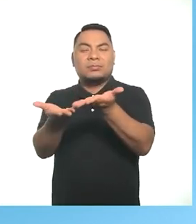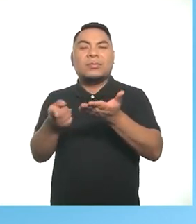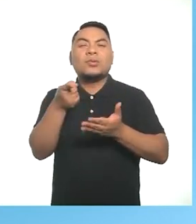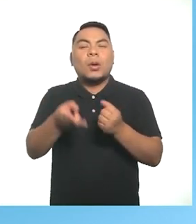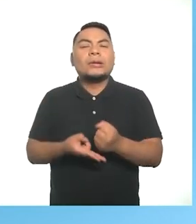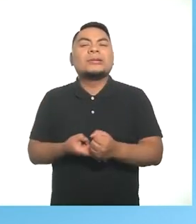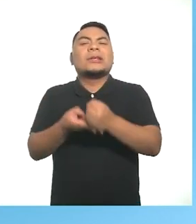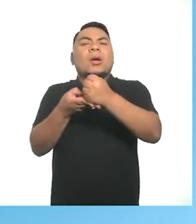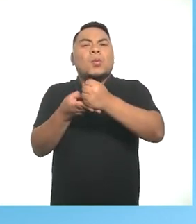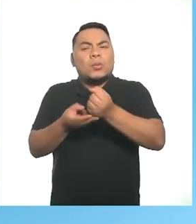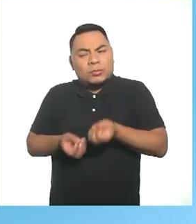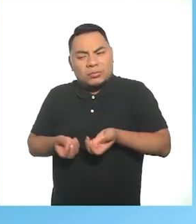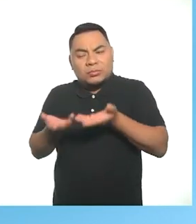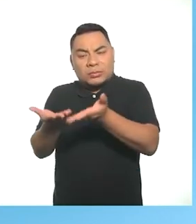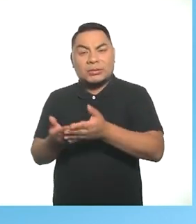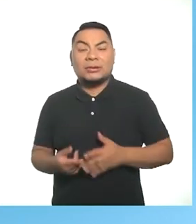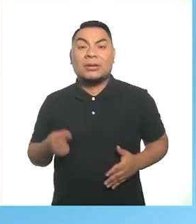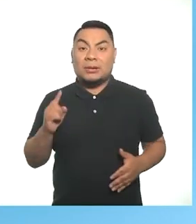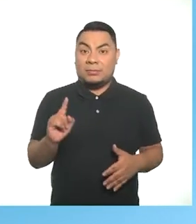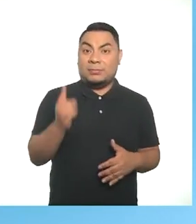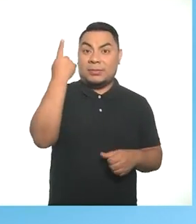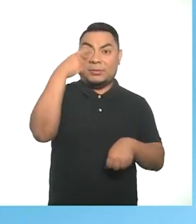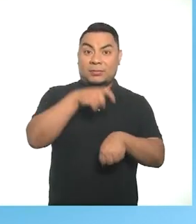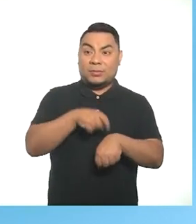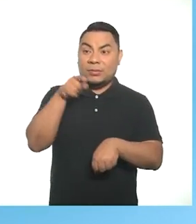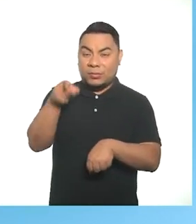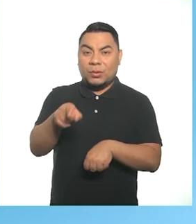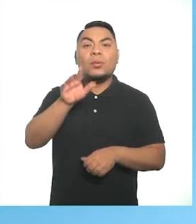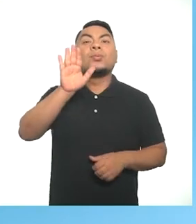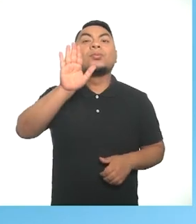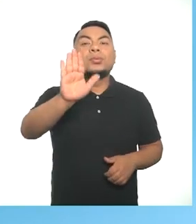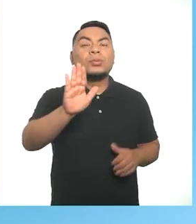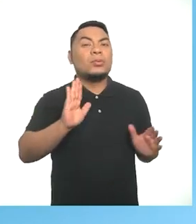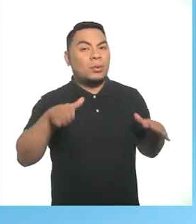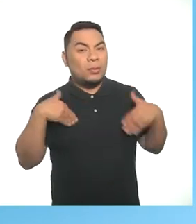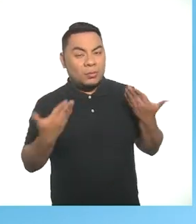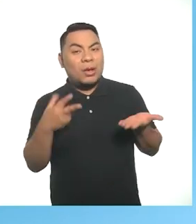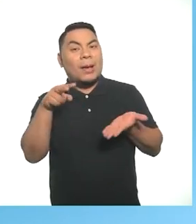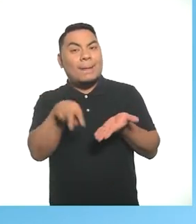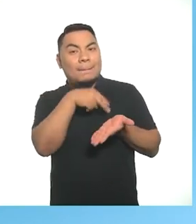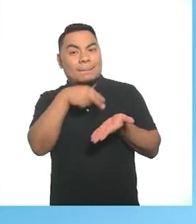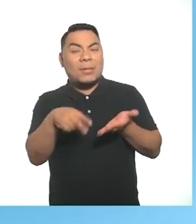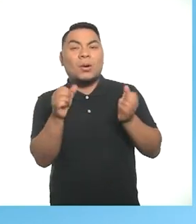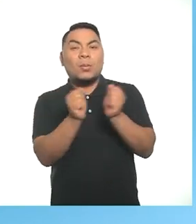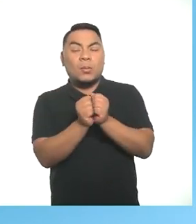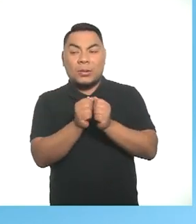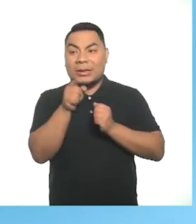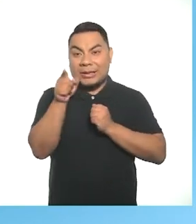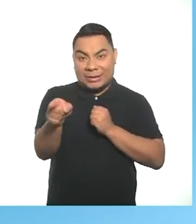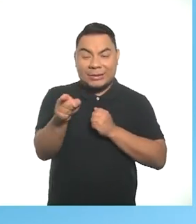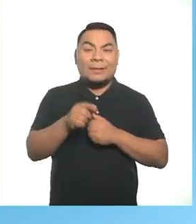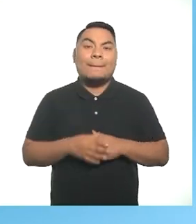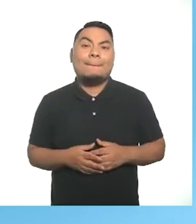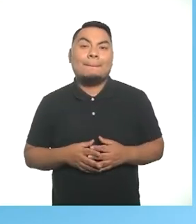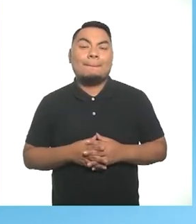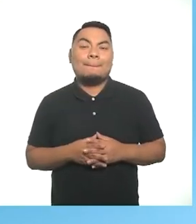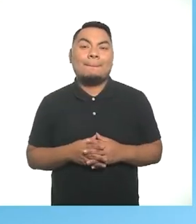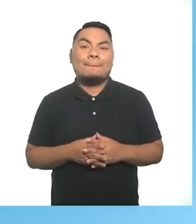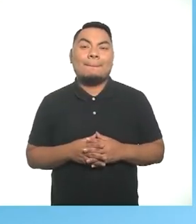transmitan seguridad. En un primer momento, ustedes pueden bailar junto a ella o